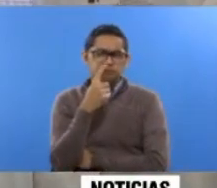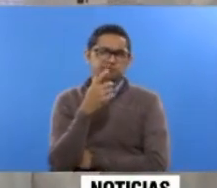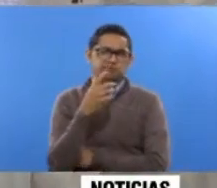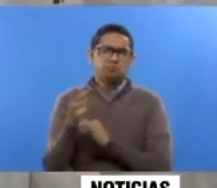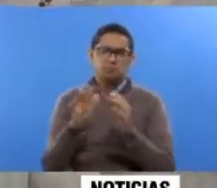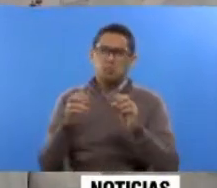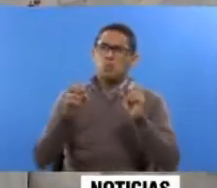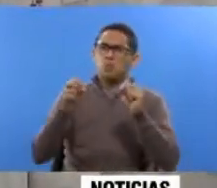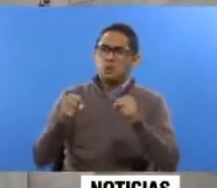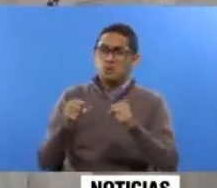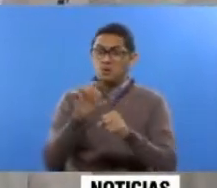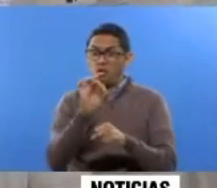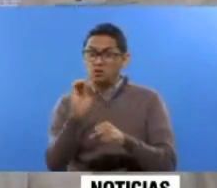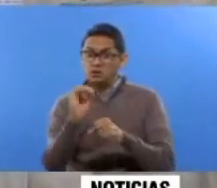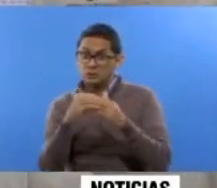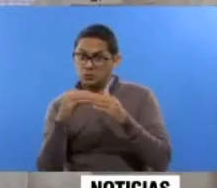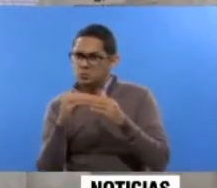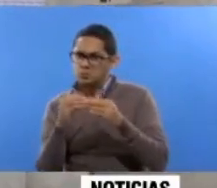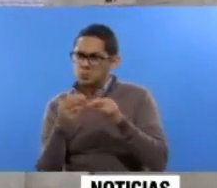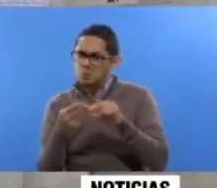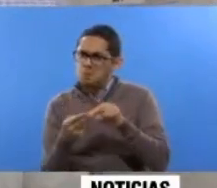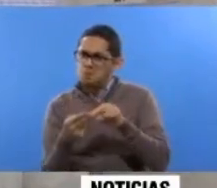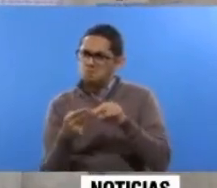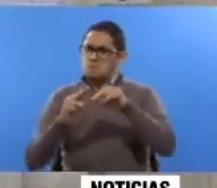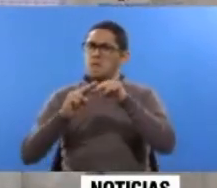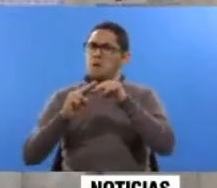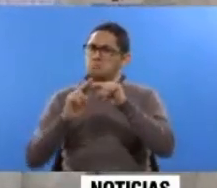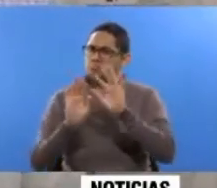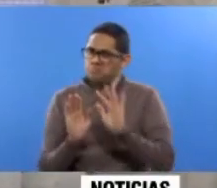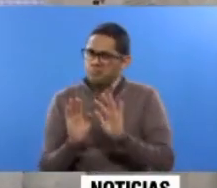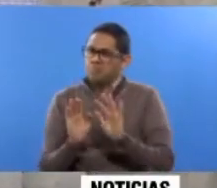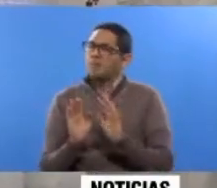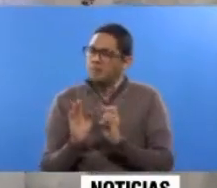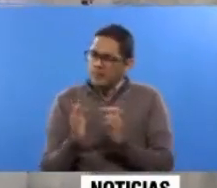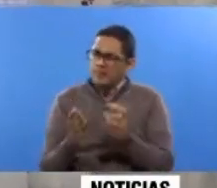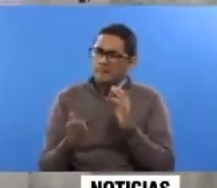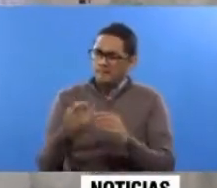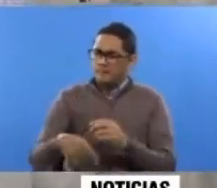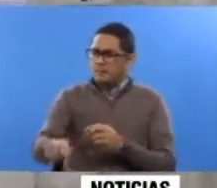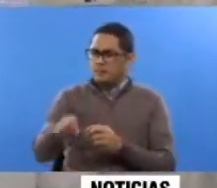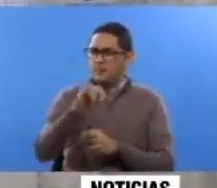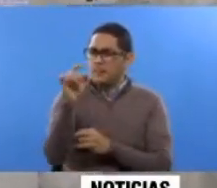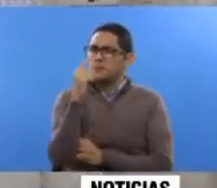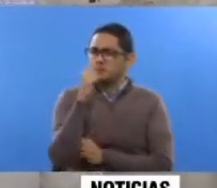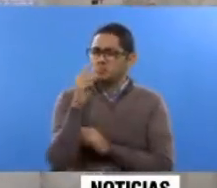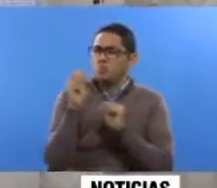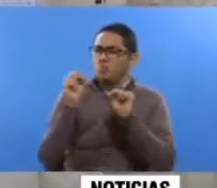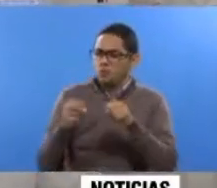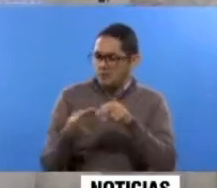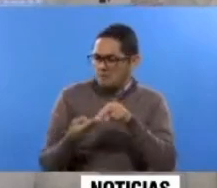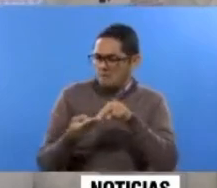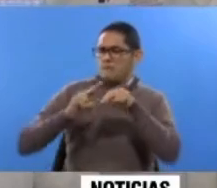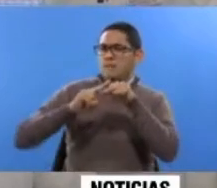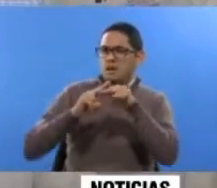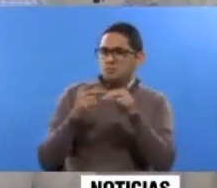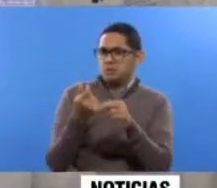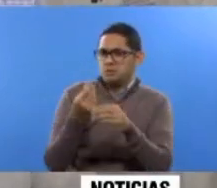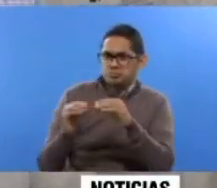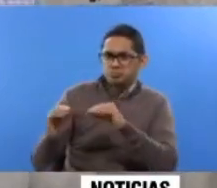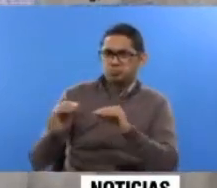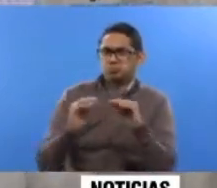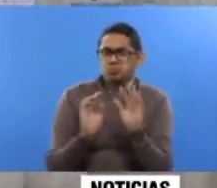un aumento más. Eso estamos ahora mismo para junio de este año. Entonces, lo otro que hay